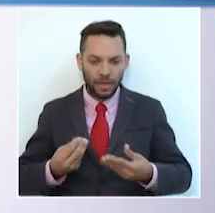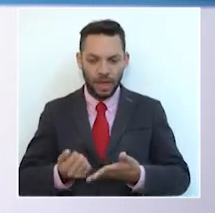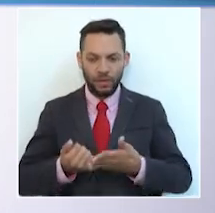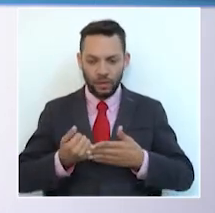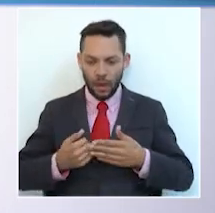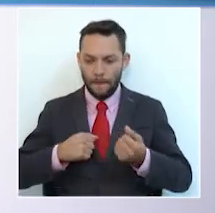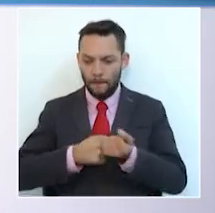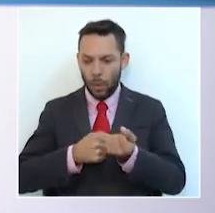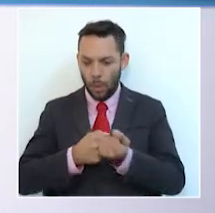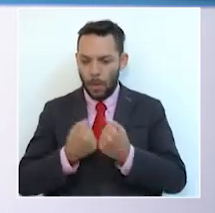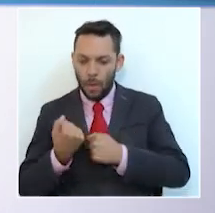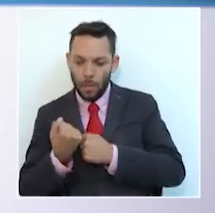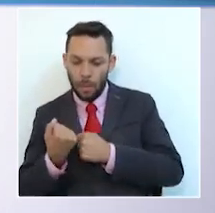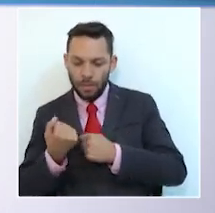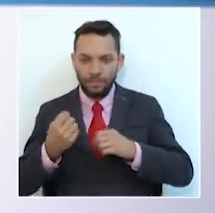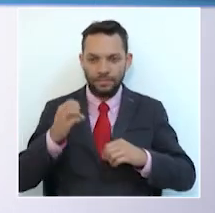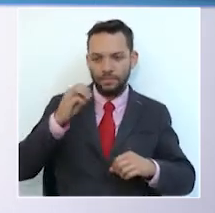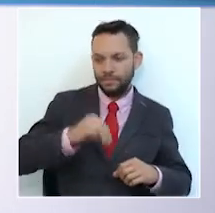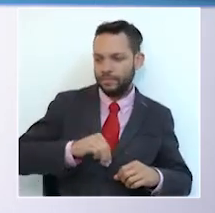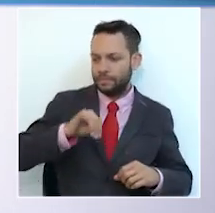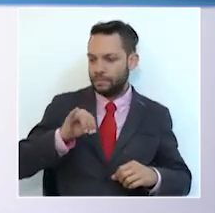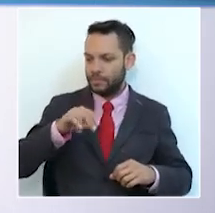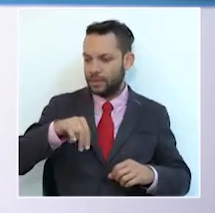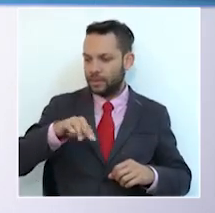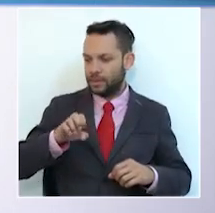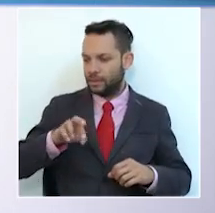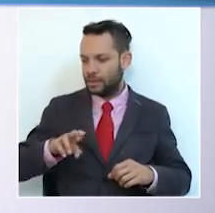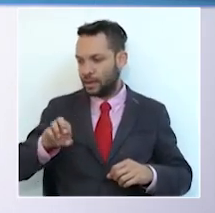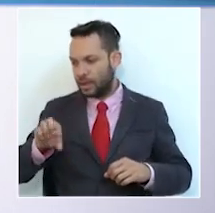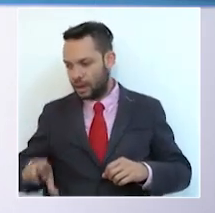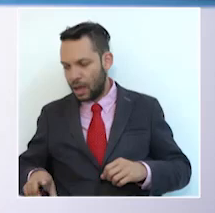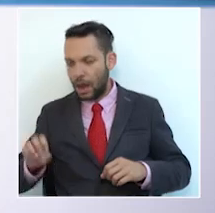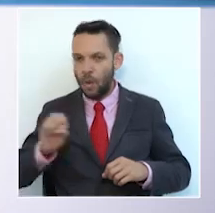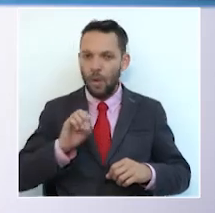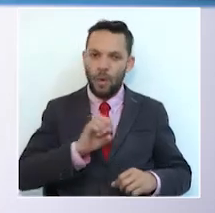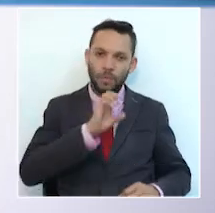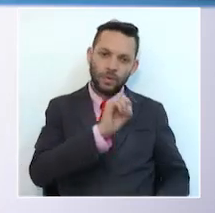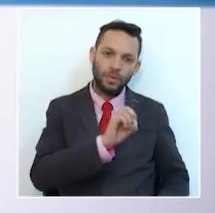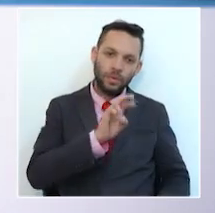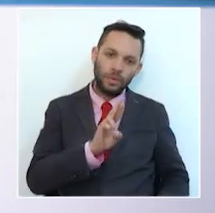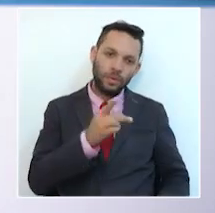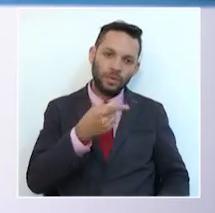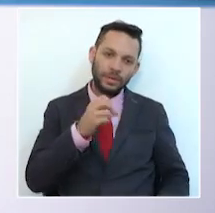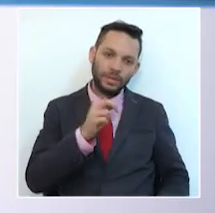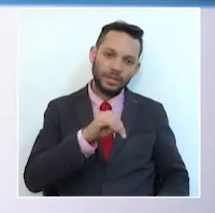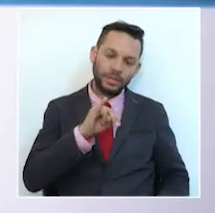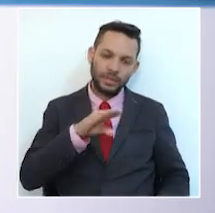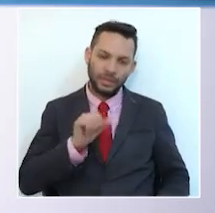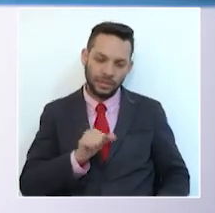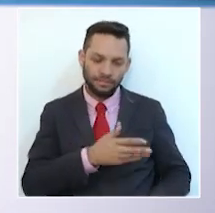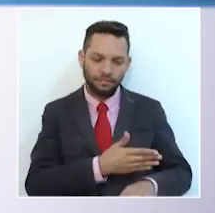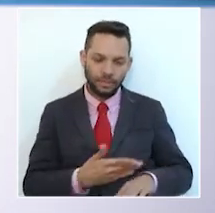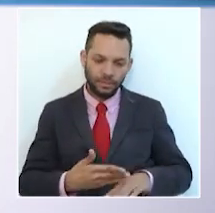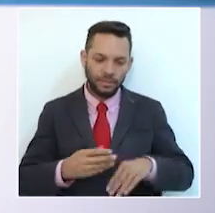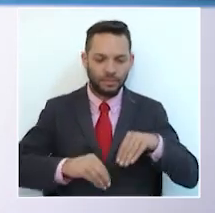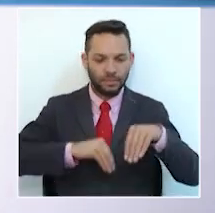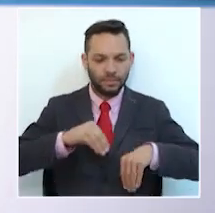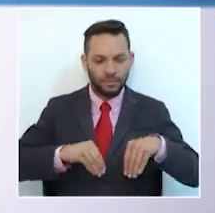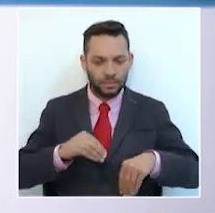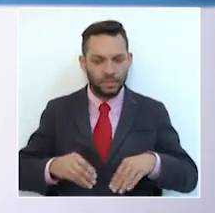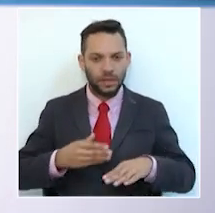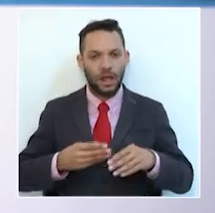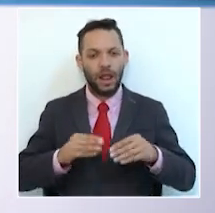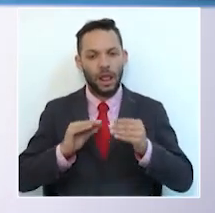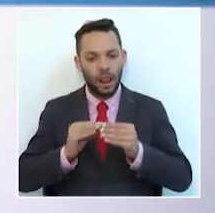sólida o mineral u orgánica y la fase acuosa procedente del agua mineromedicinal en función de esas